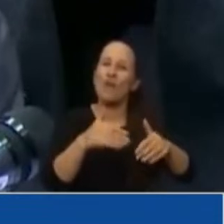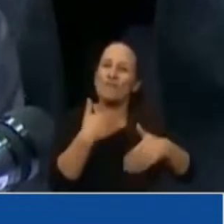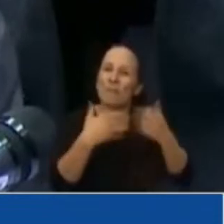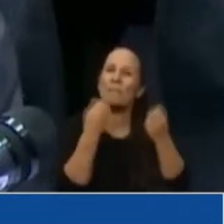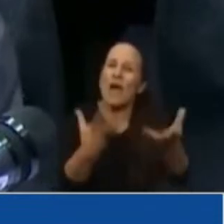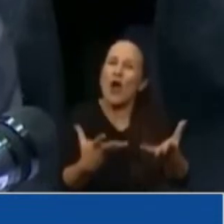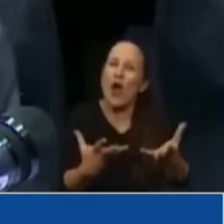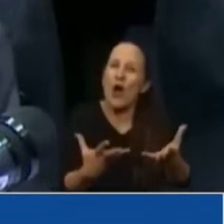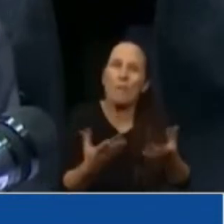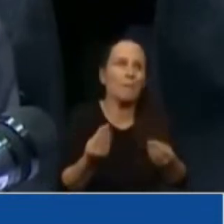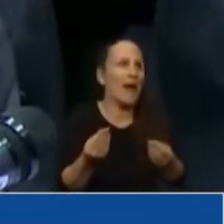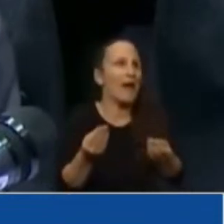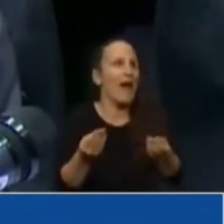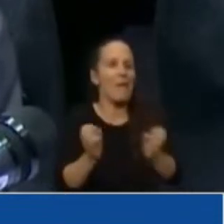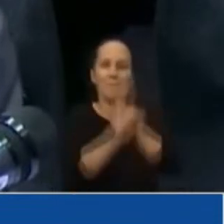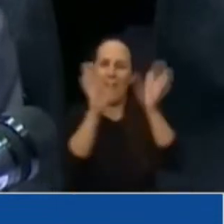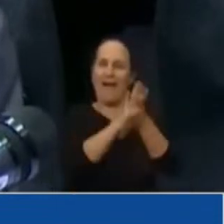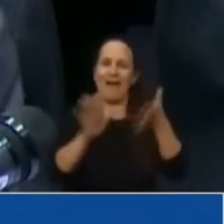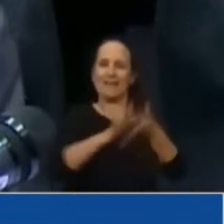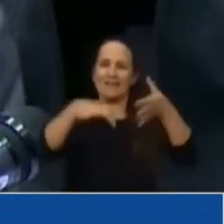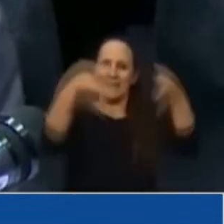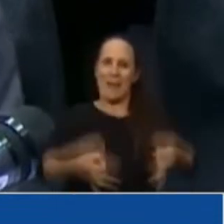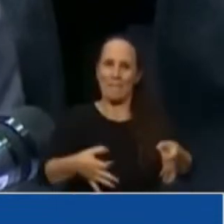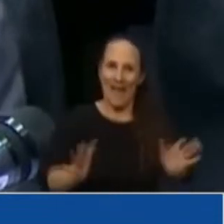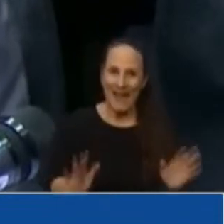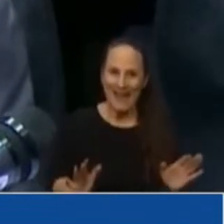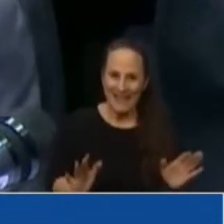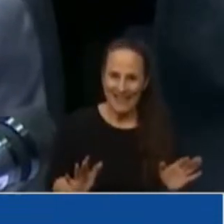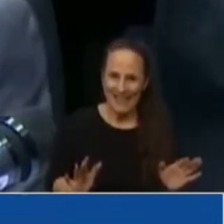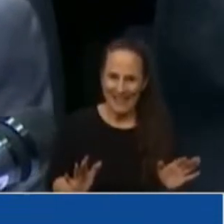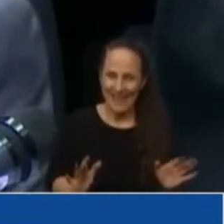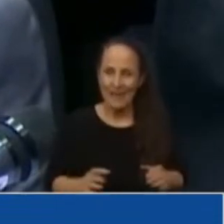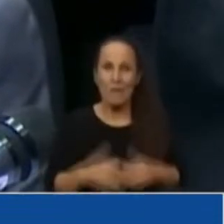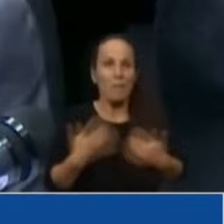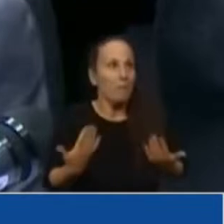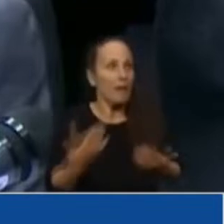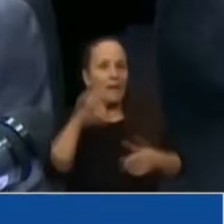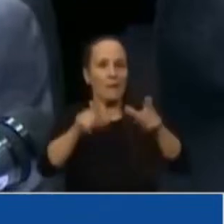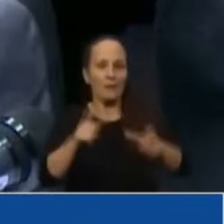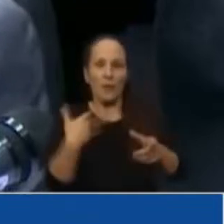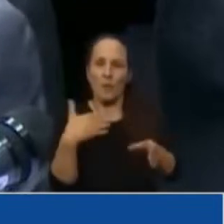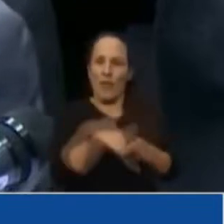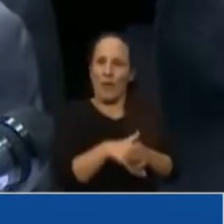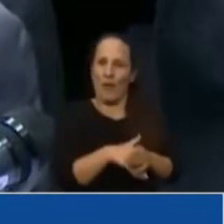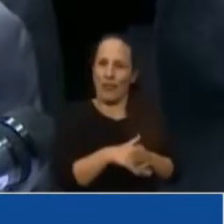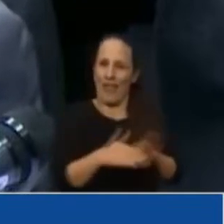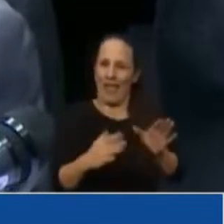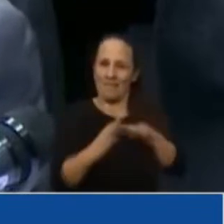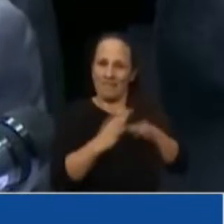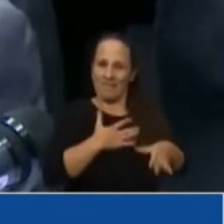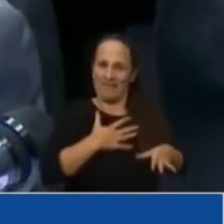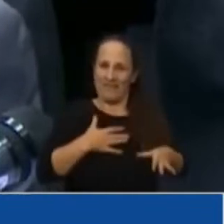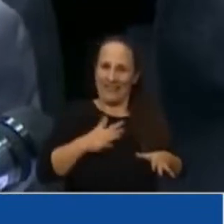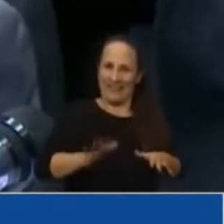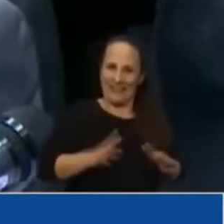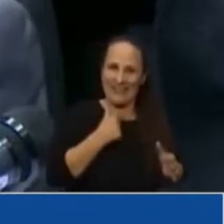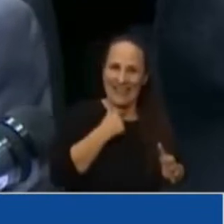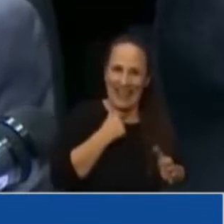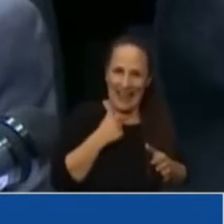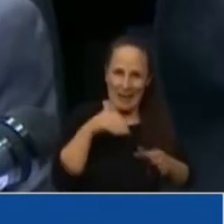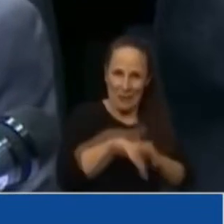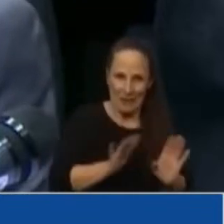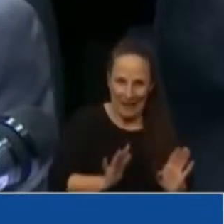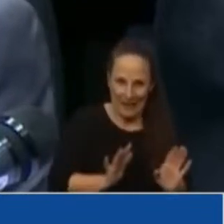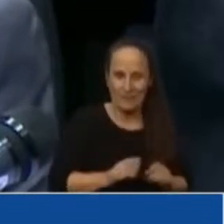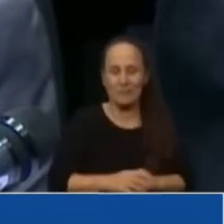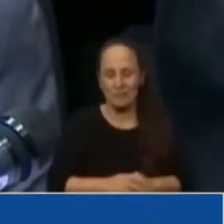cristalinos y estar más relacionados con la voluntad del votante. La boleta única de papel sería un gran paso